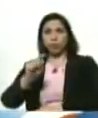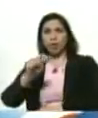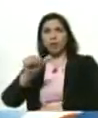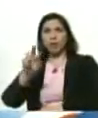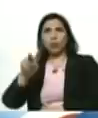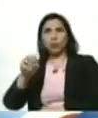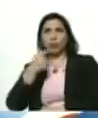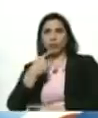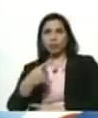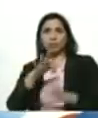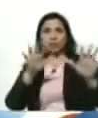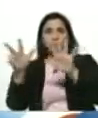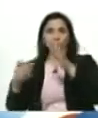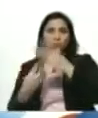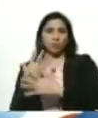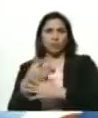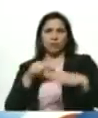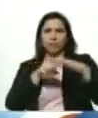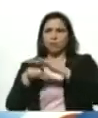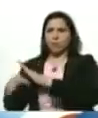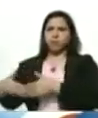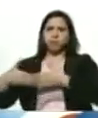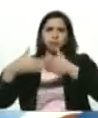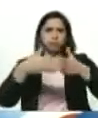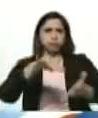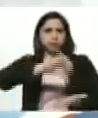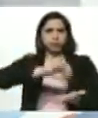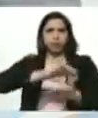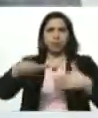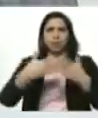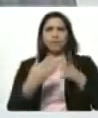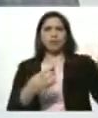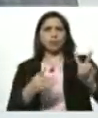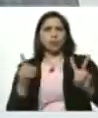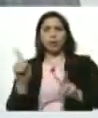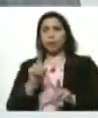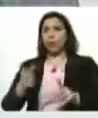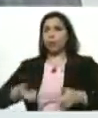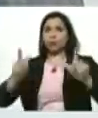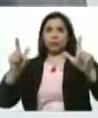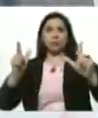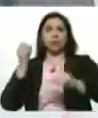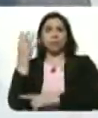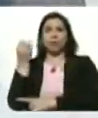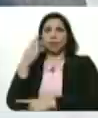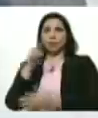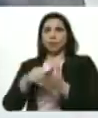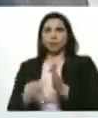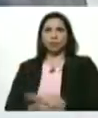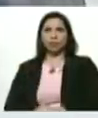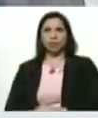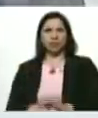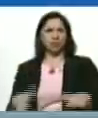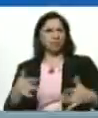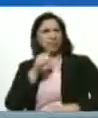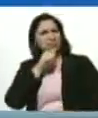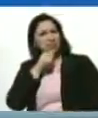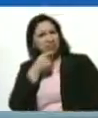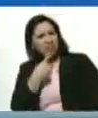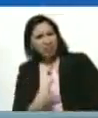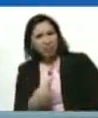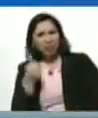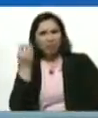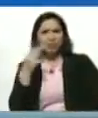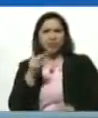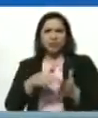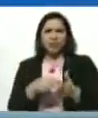el 18 de mayo el ingreso de barcos de irán a territorio venezolano no está autorizado por la asamblea nacional quien dijo que la asamblea nacional autoriza